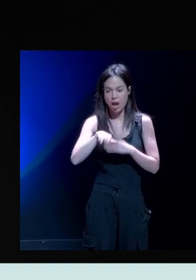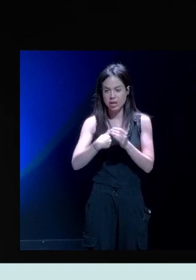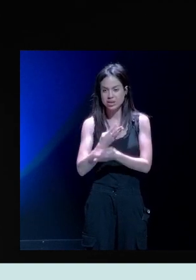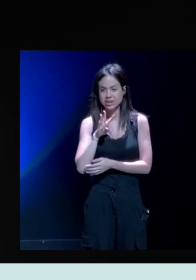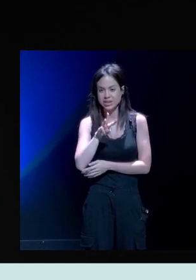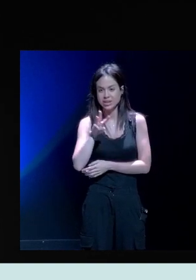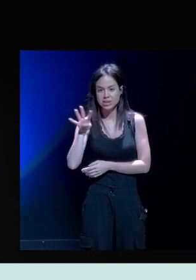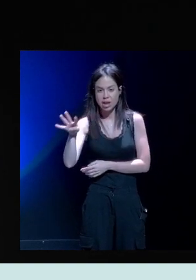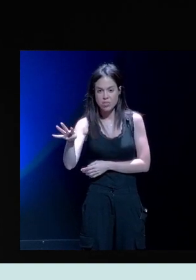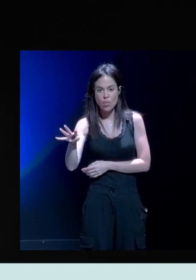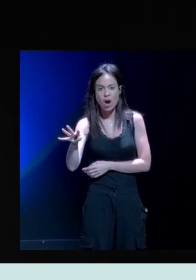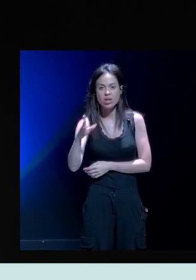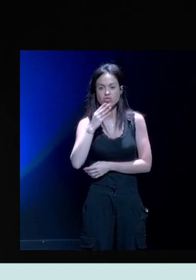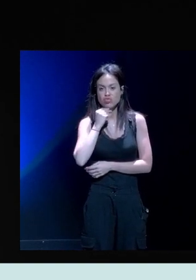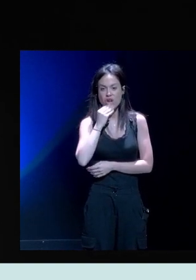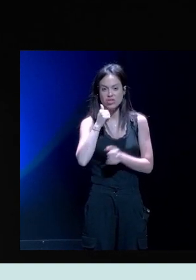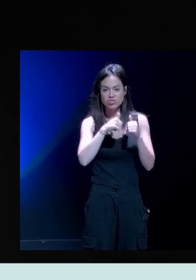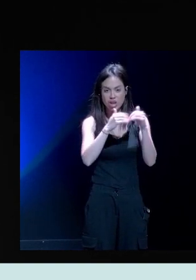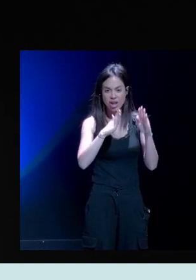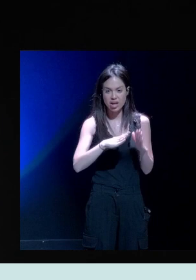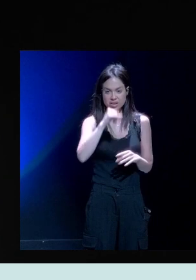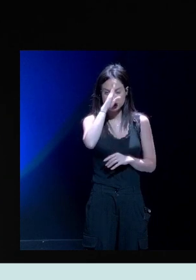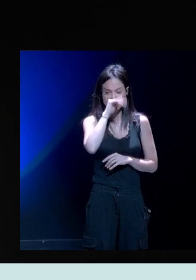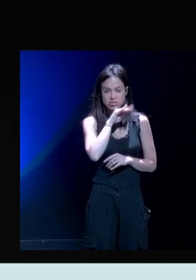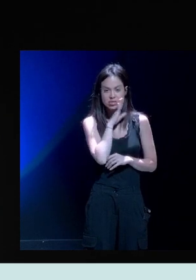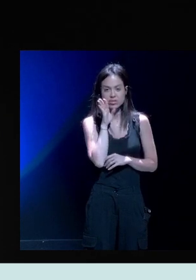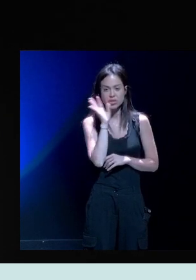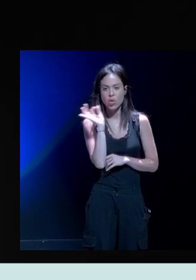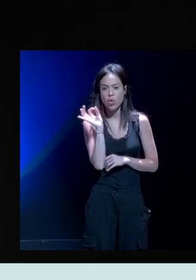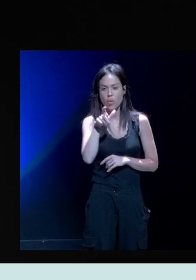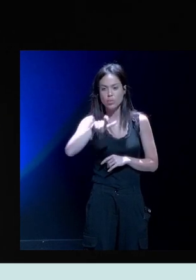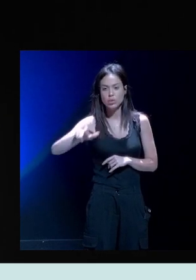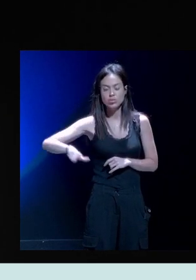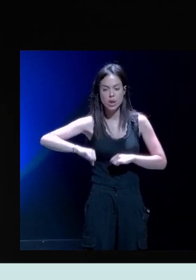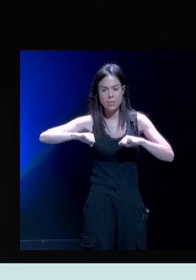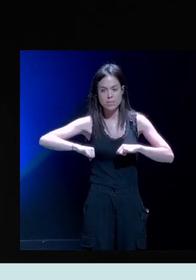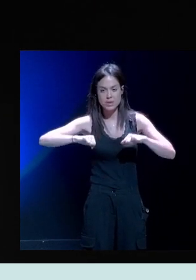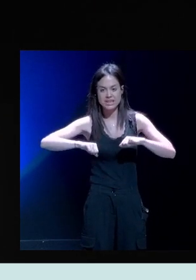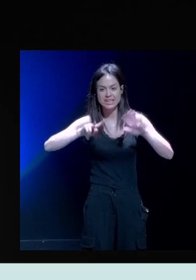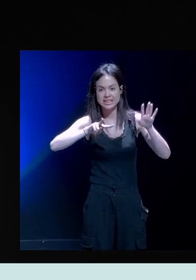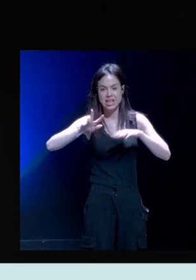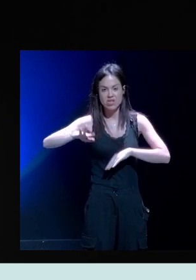que viven en casa de sus padres, o bien la proporción de personas mayores de más de